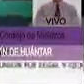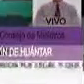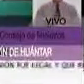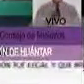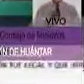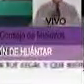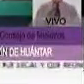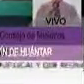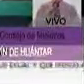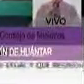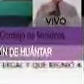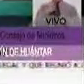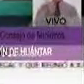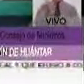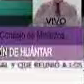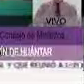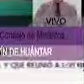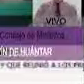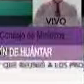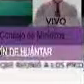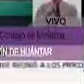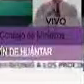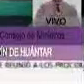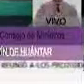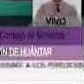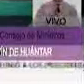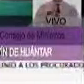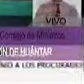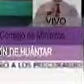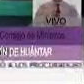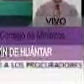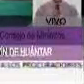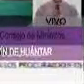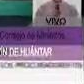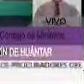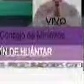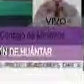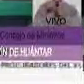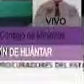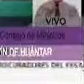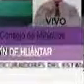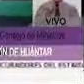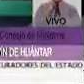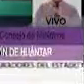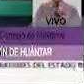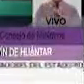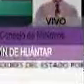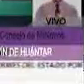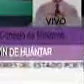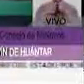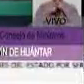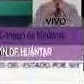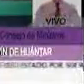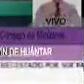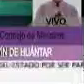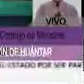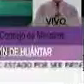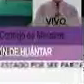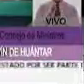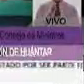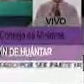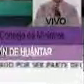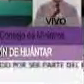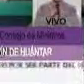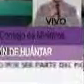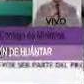suele pasar, lo que es normal, es que luego de agotarse la vía interna, recién se inicia el proceso